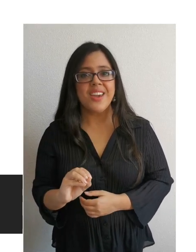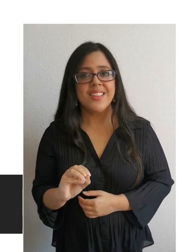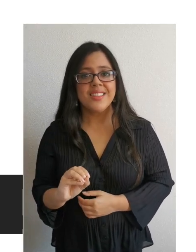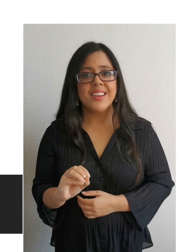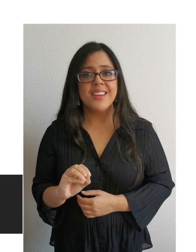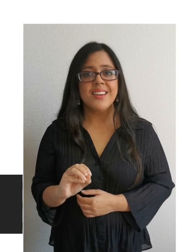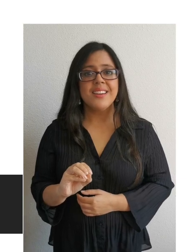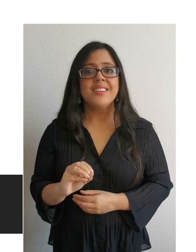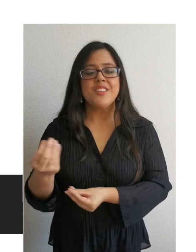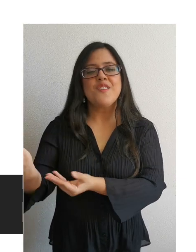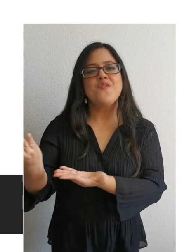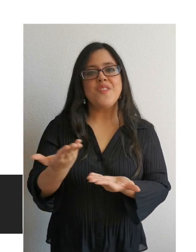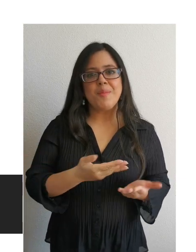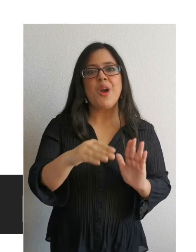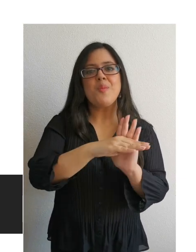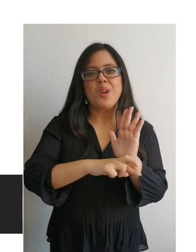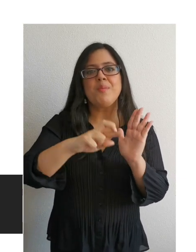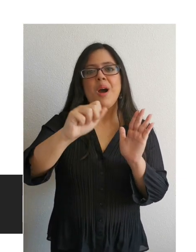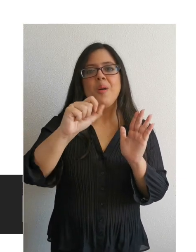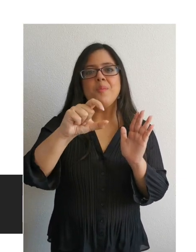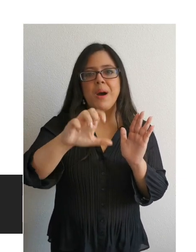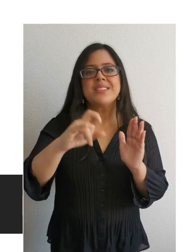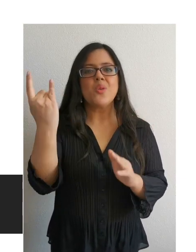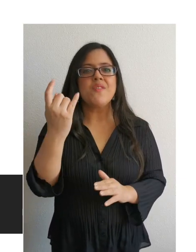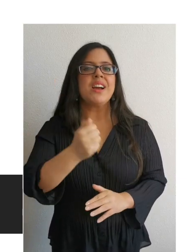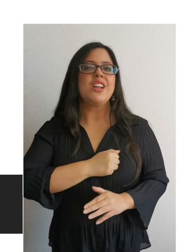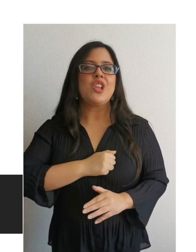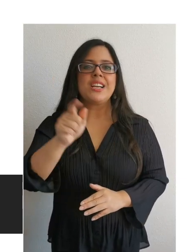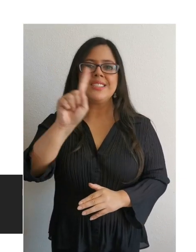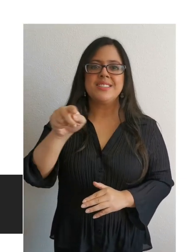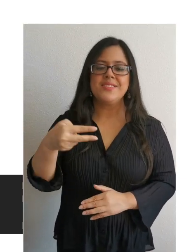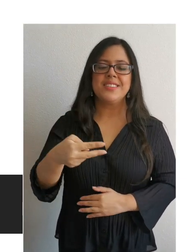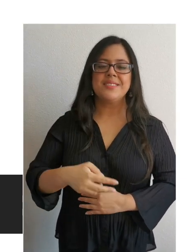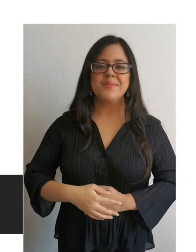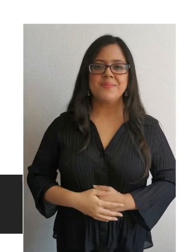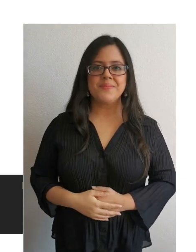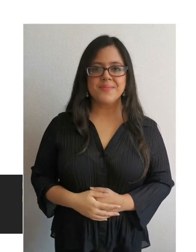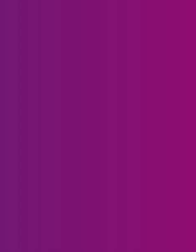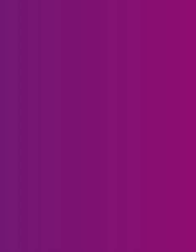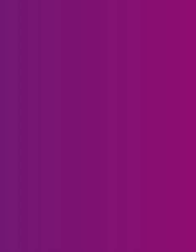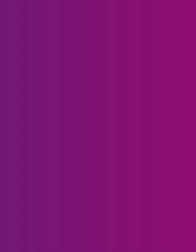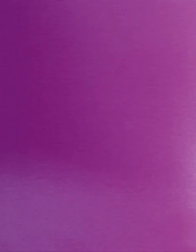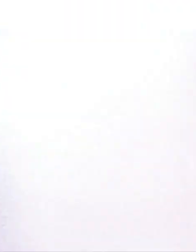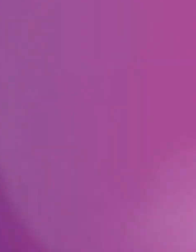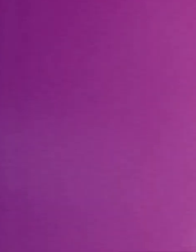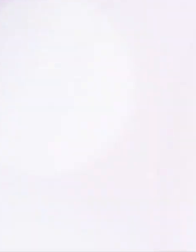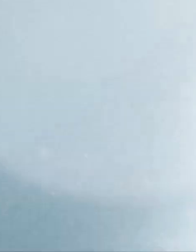académico 2020 y bienvenidos al programa PASE y a la Universidad Católica Silva Enríquez.